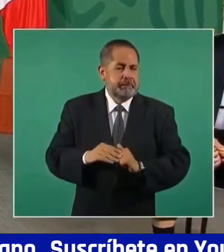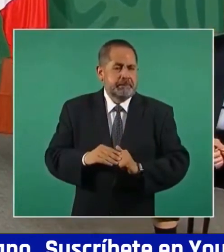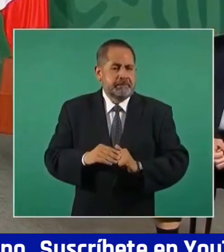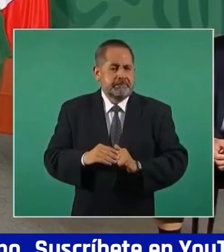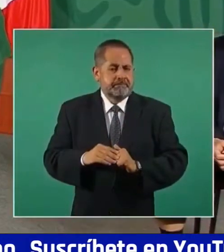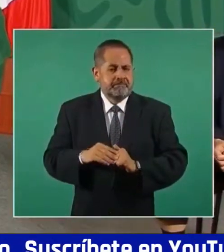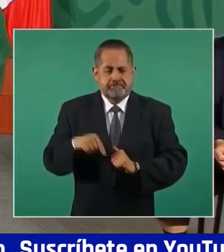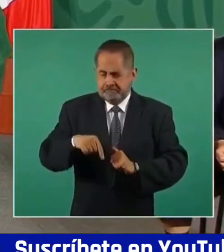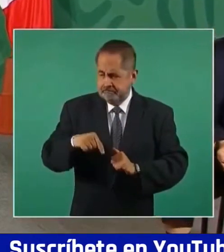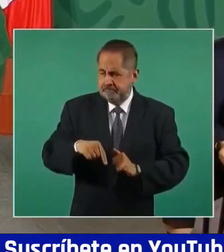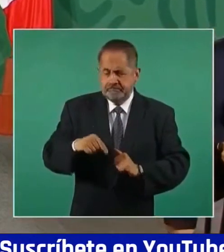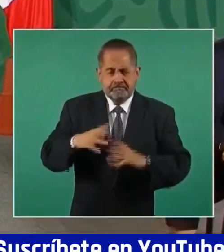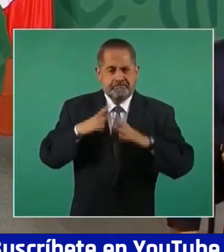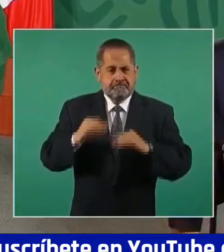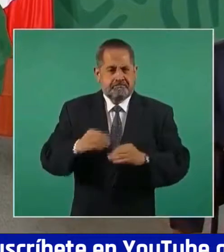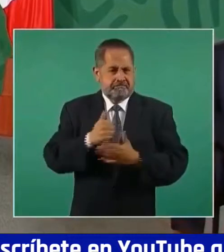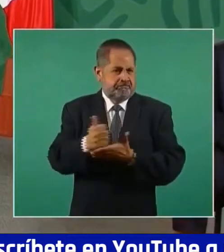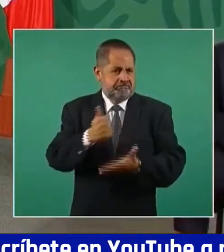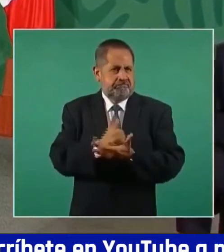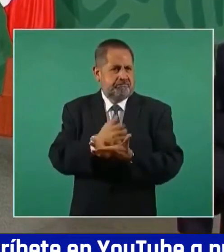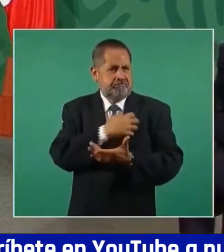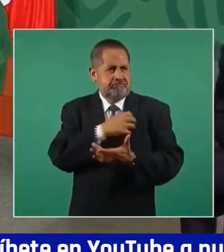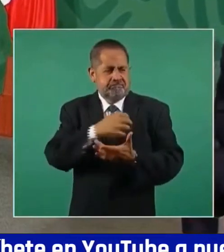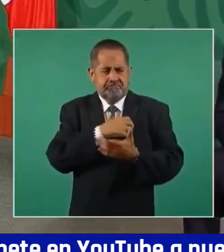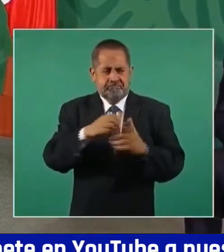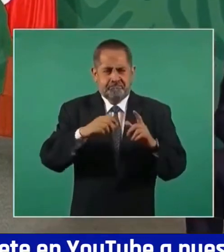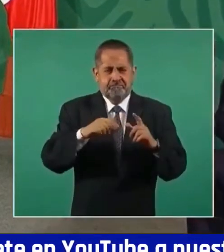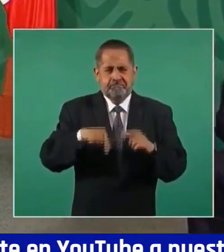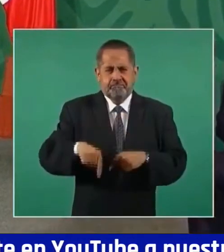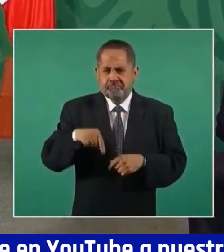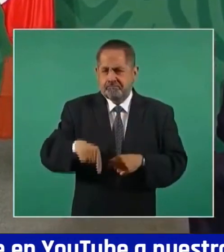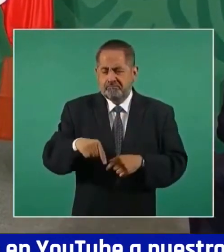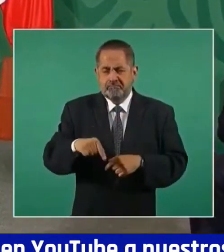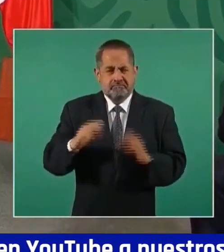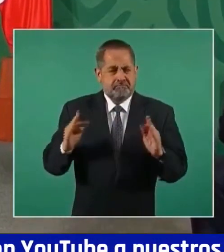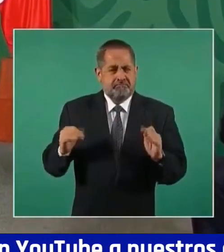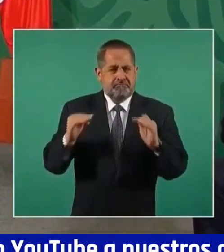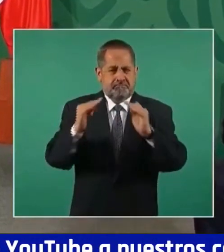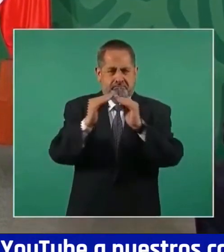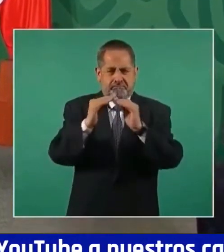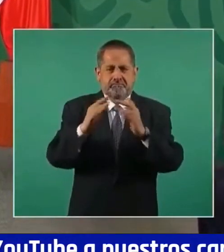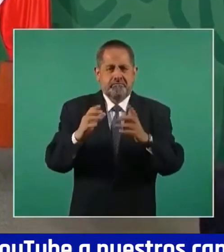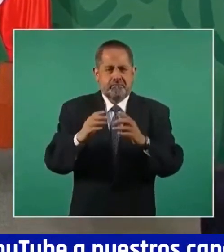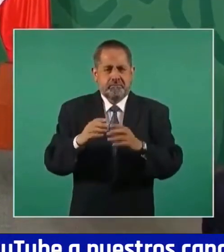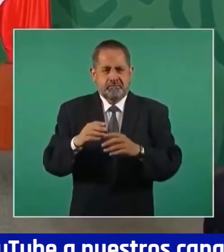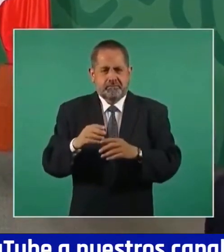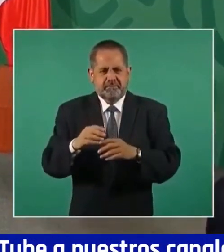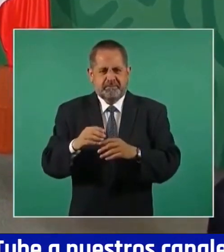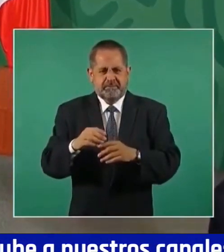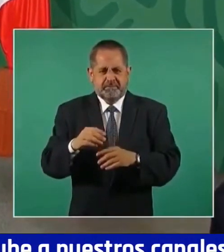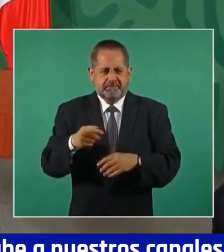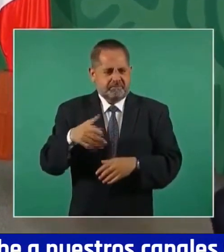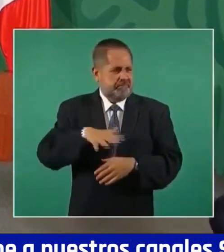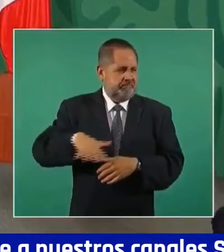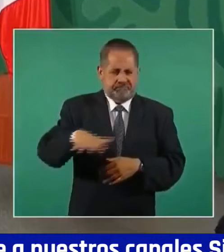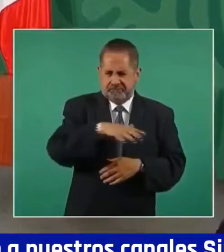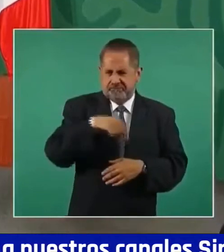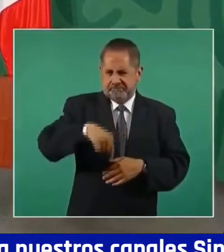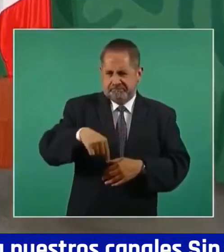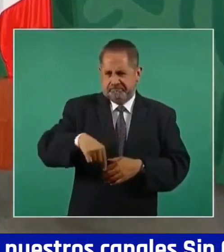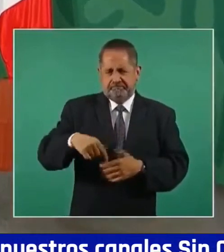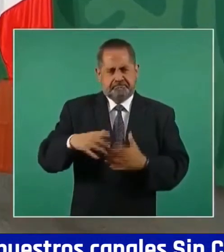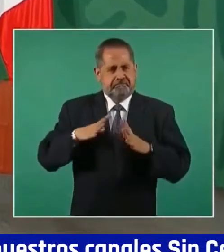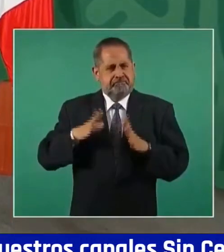de México, la capital, antes Tenochtitlán.